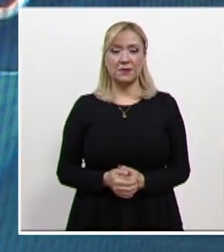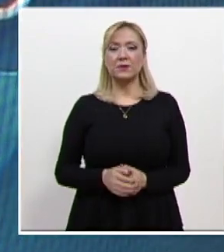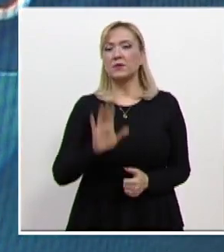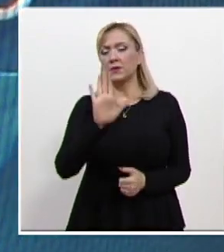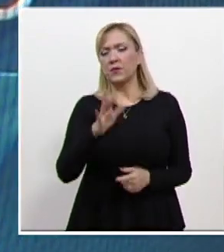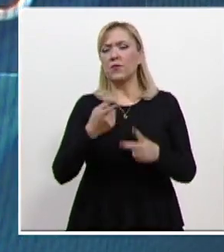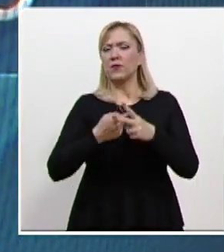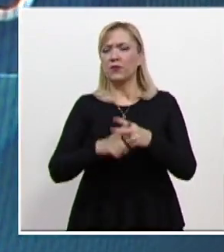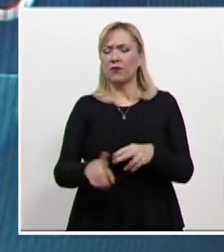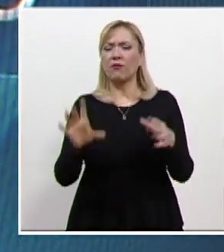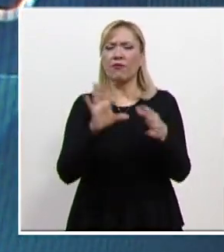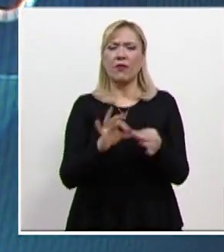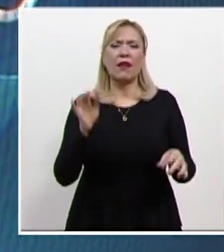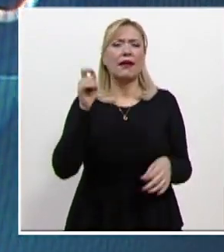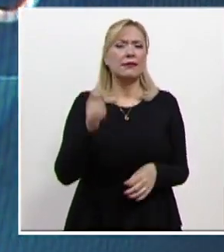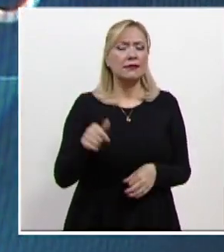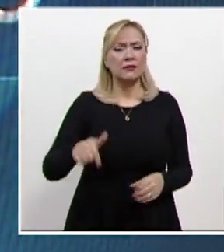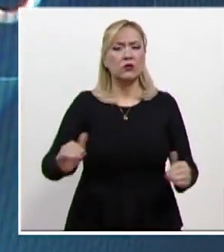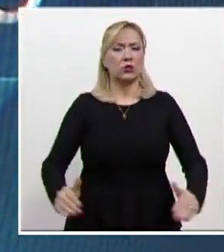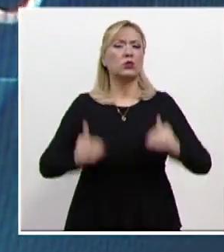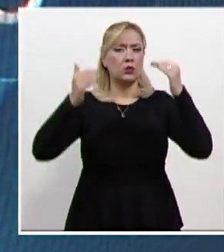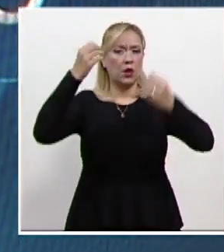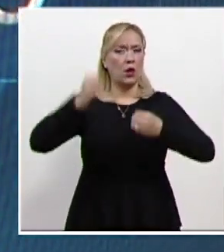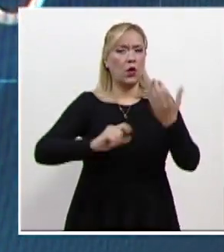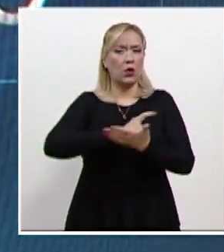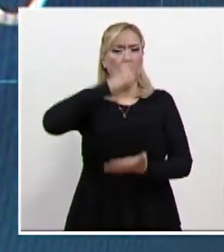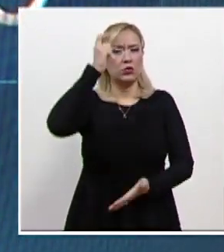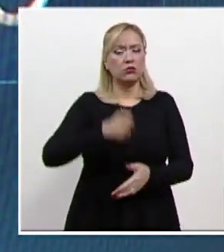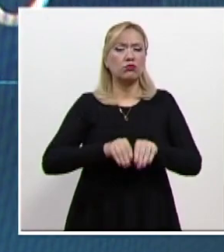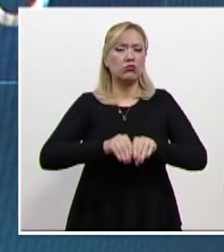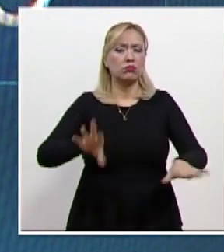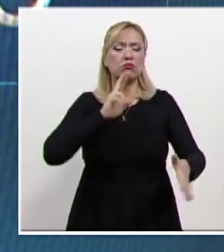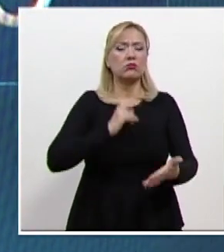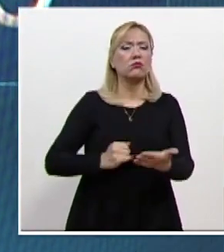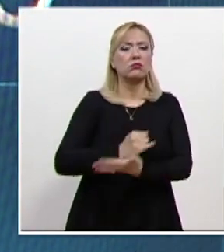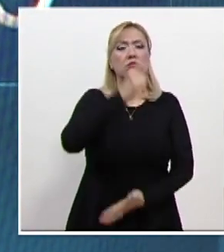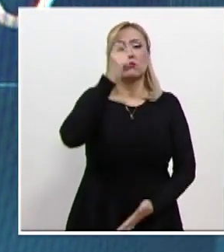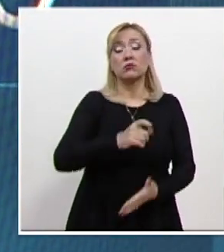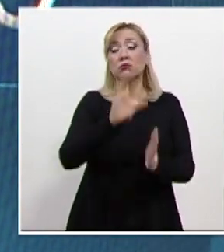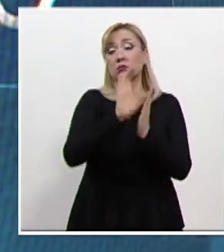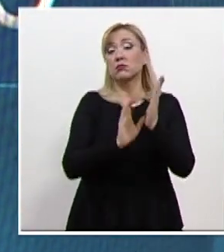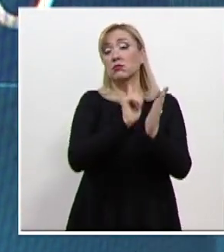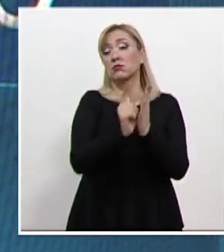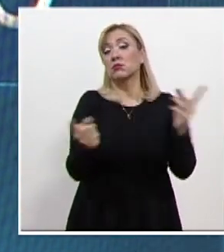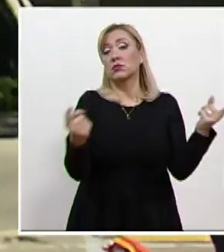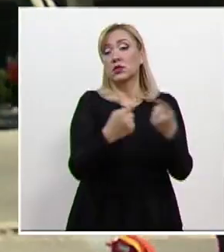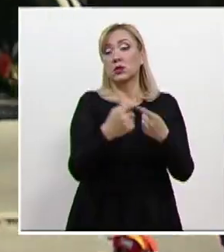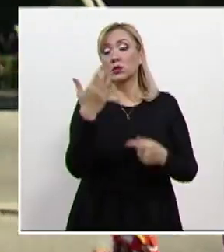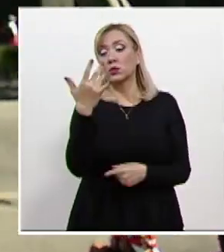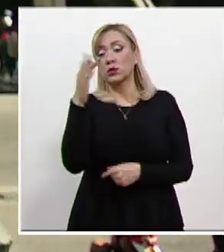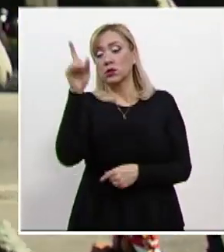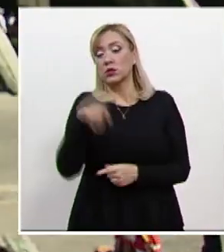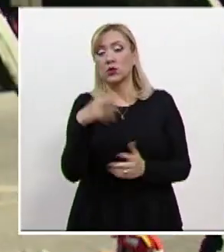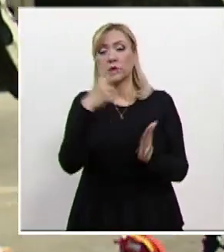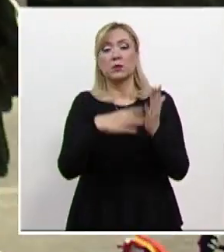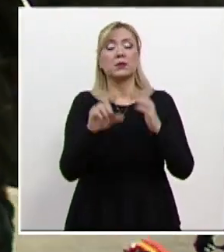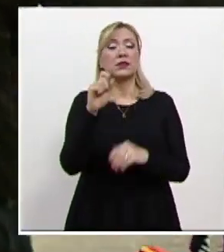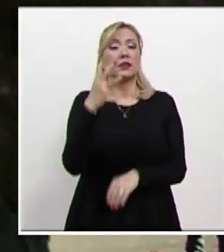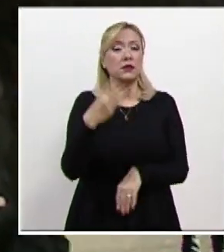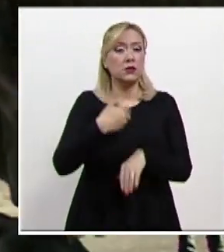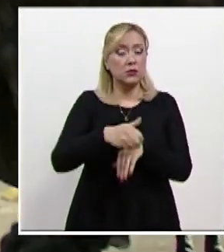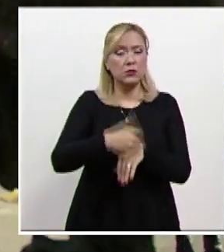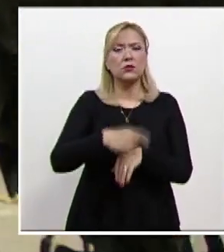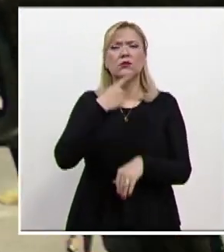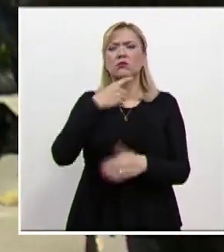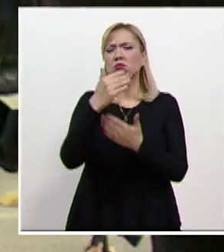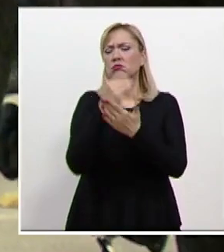Iniciamos con las noticias. La Suprema Corte publicó la sentencia del Pleno en la acción de inconstitucionalidad 50/2023, en la que